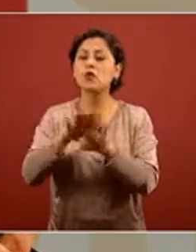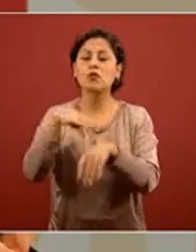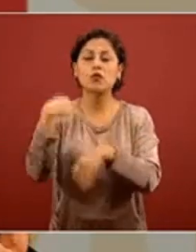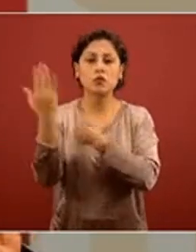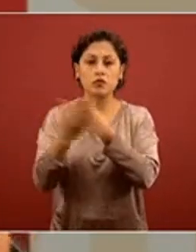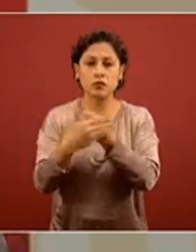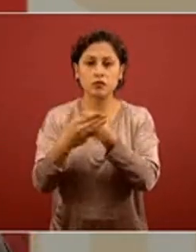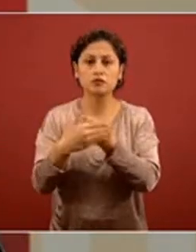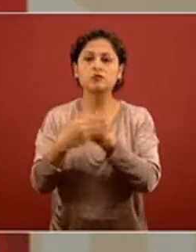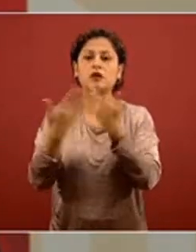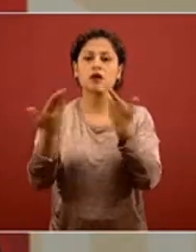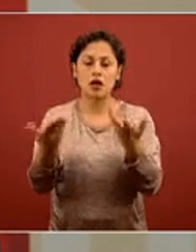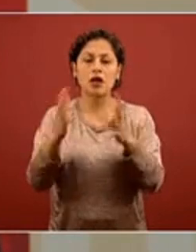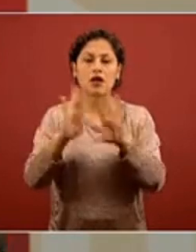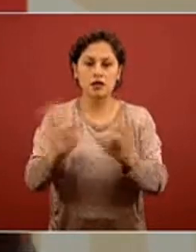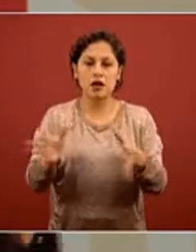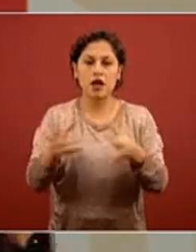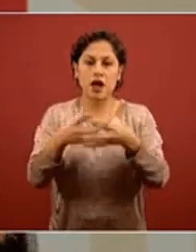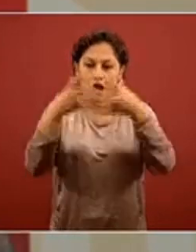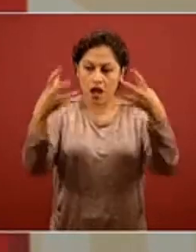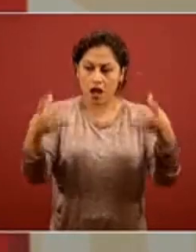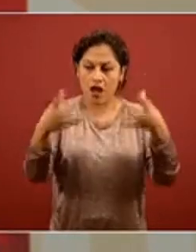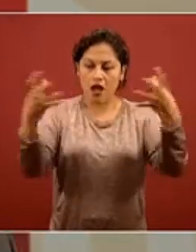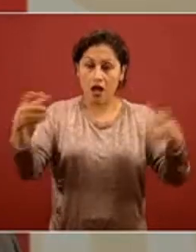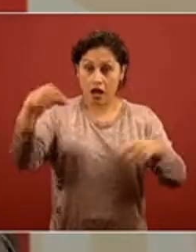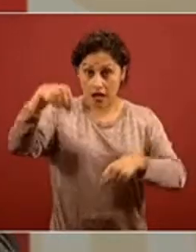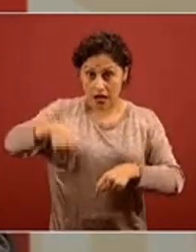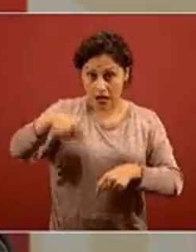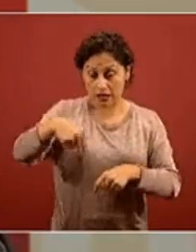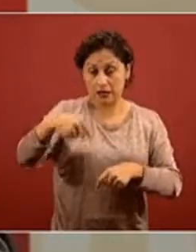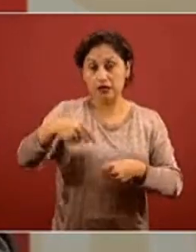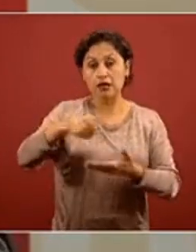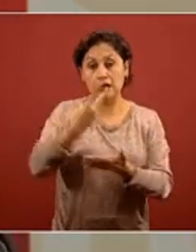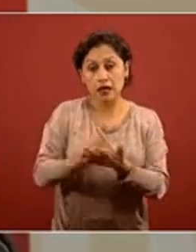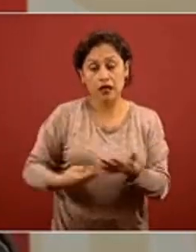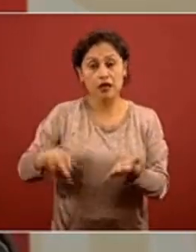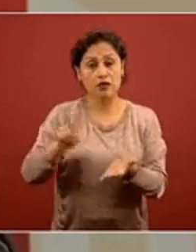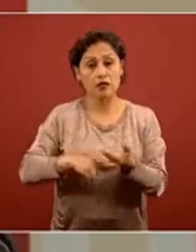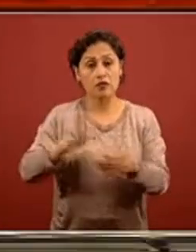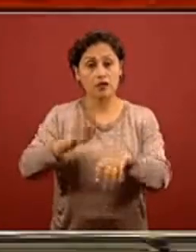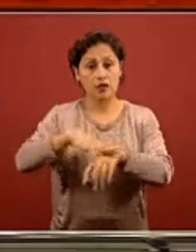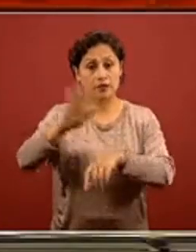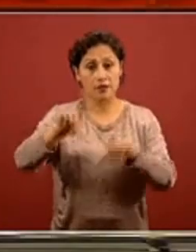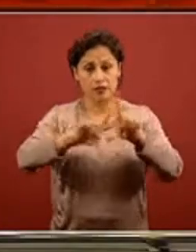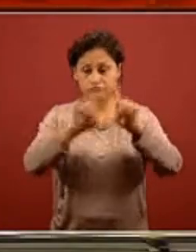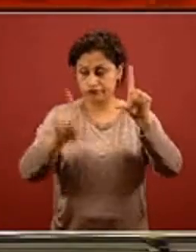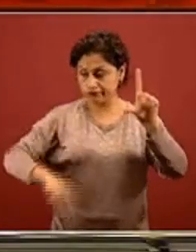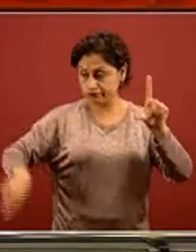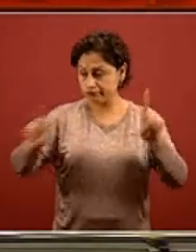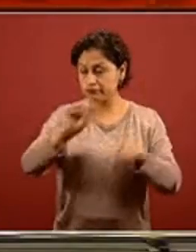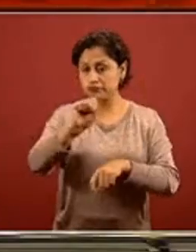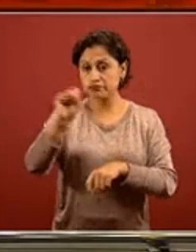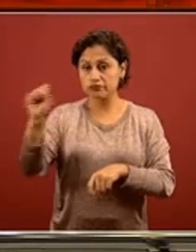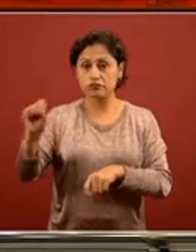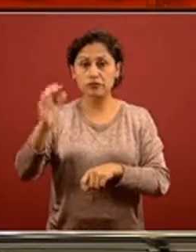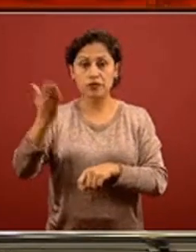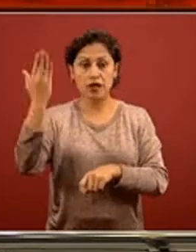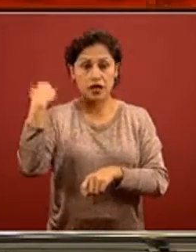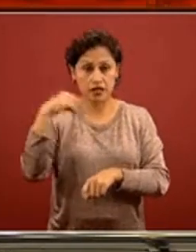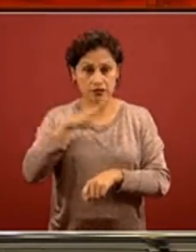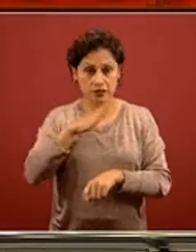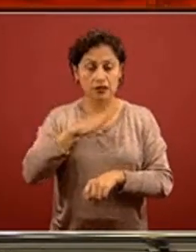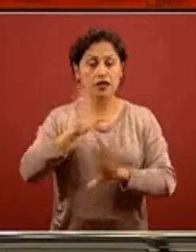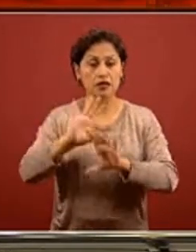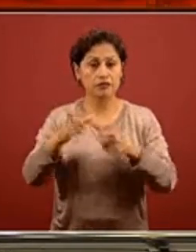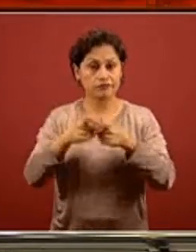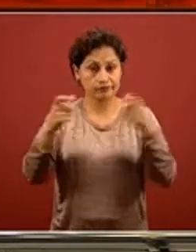de capacidades, y hablamos de que se duplicó prácticamente la capacidad del sistema de salud, la capacidad instalada en la parte de atención